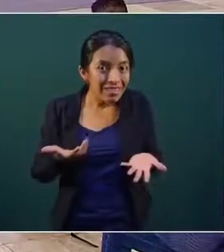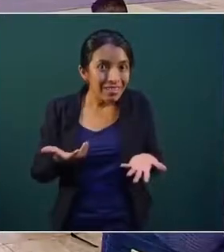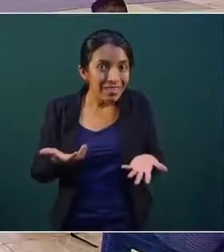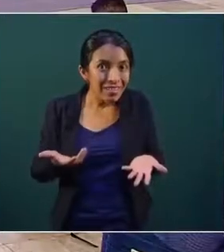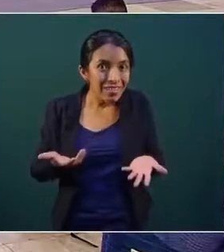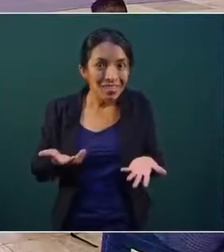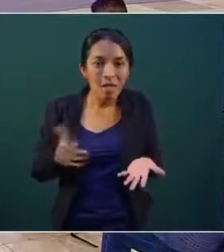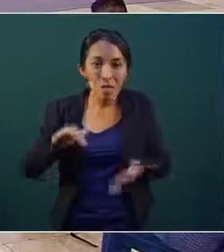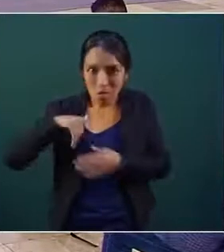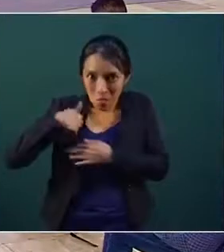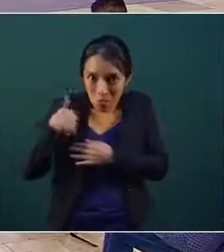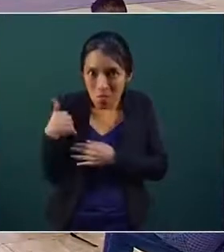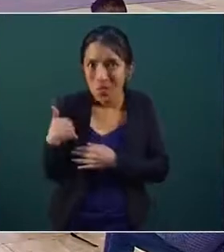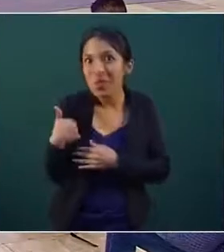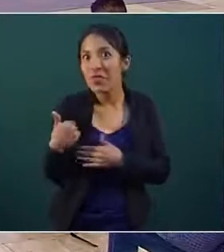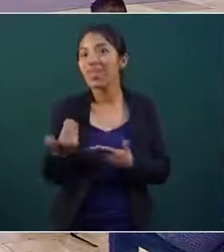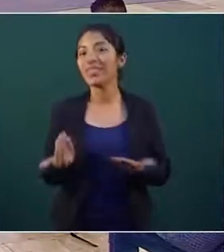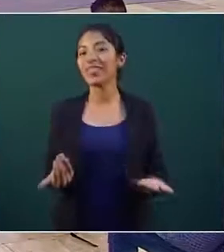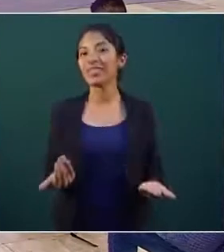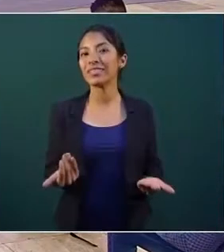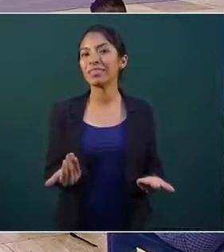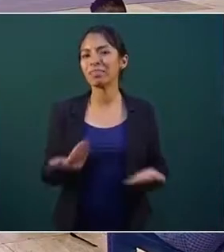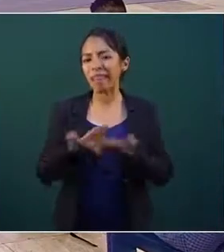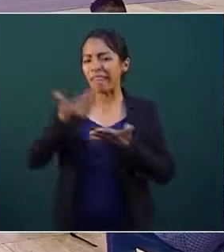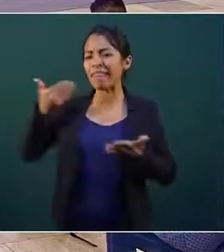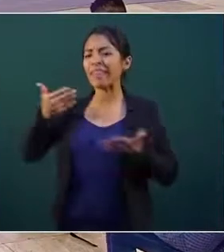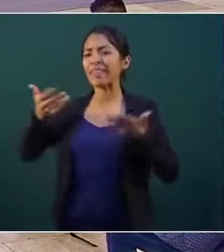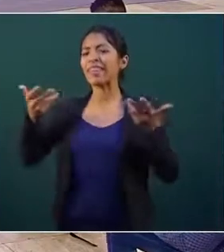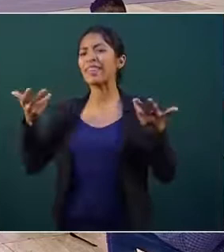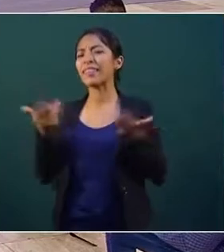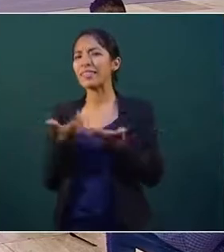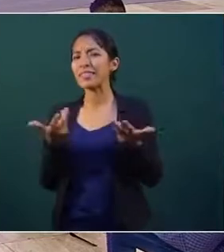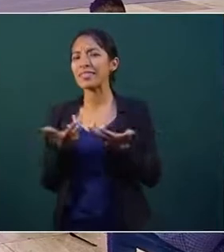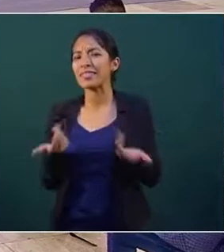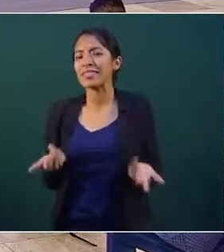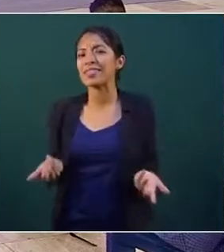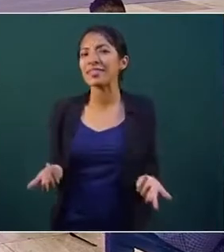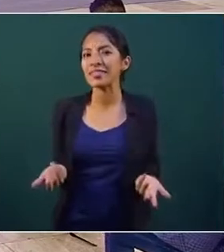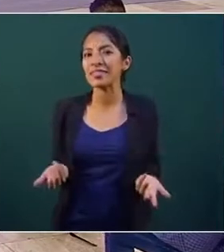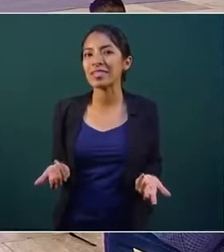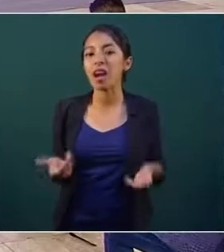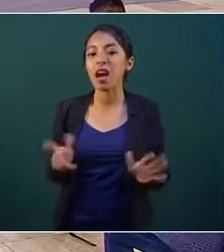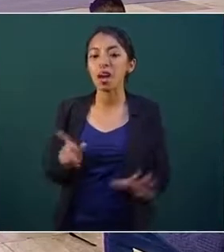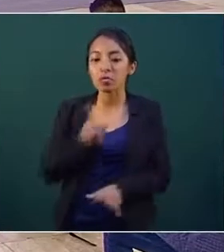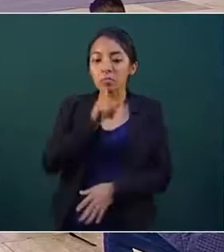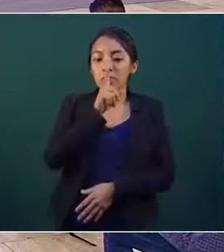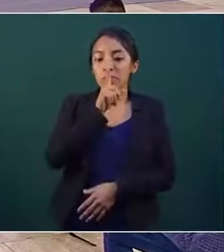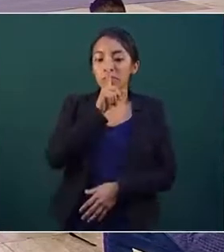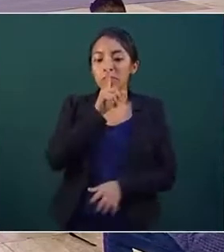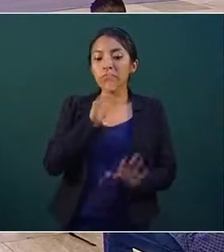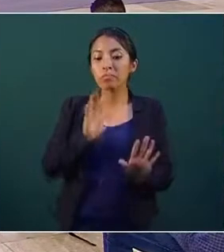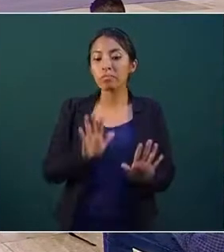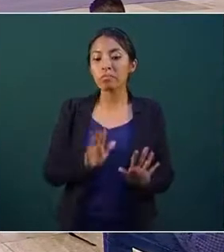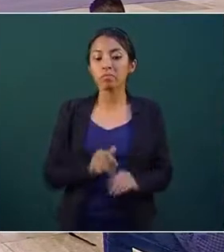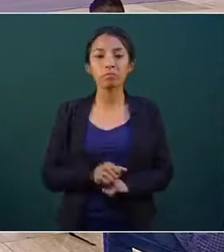¿Qué hacían antes? Se toleraba en la torre de